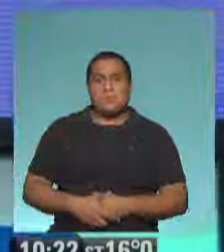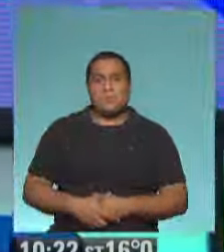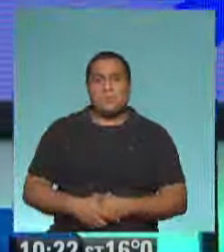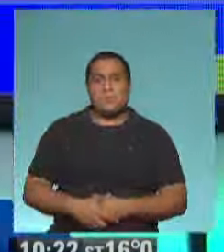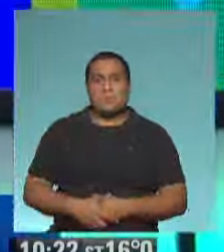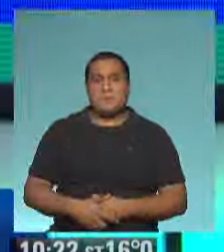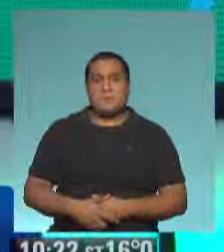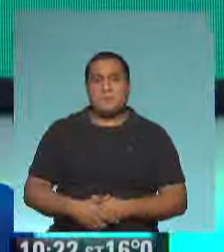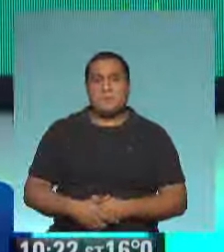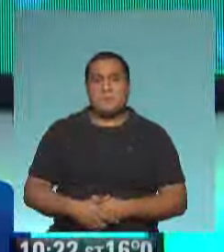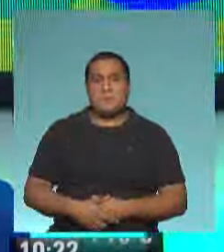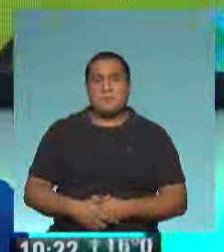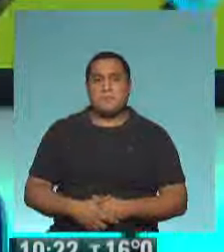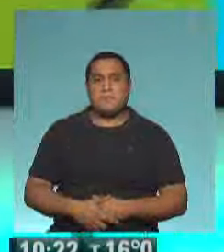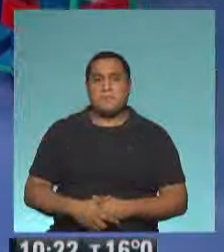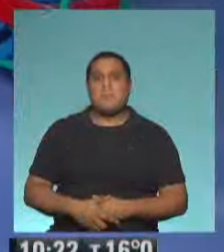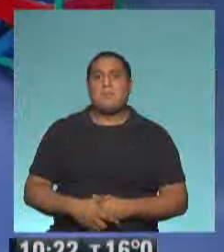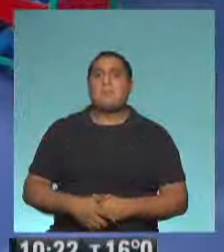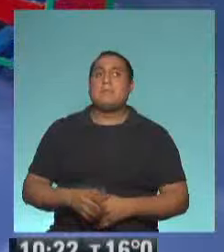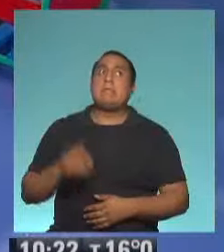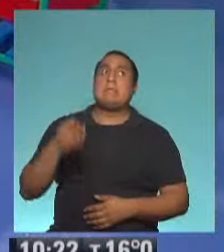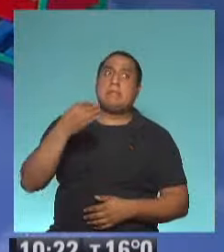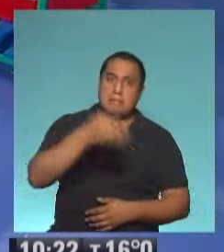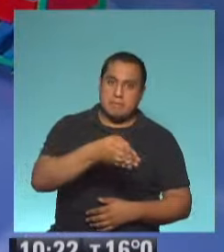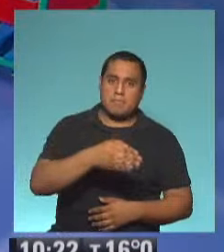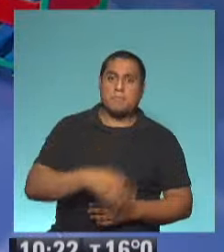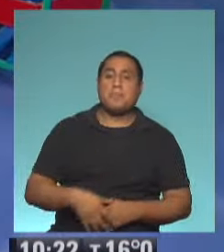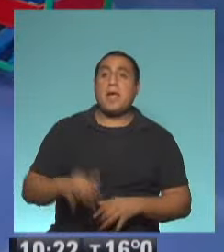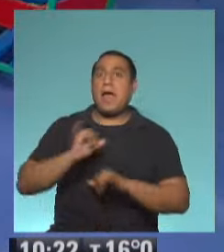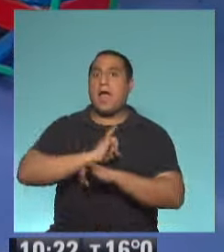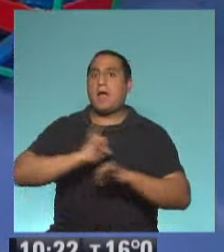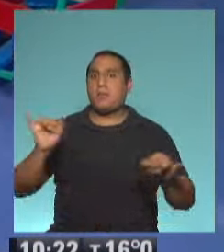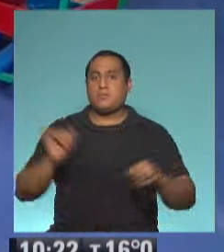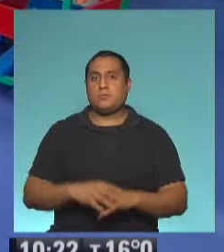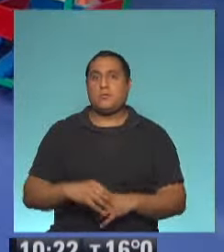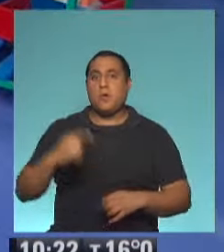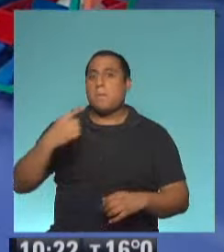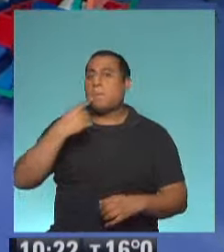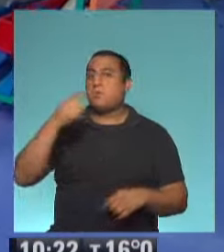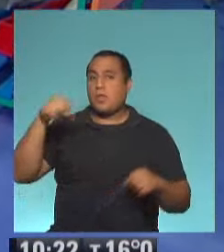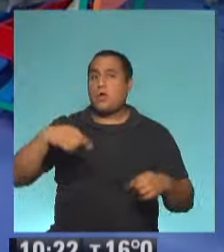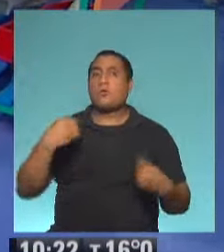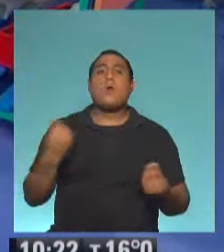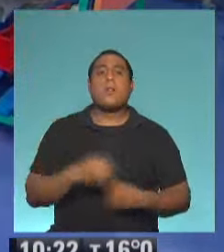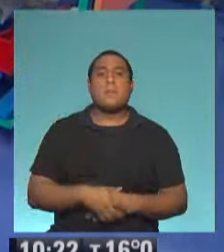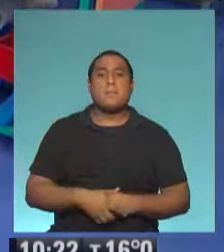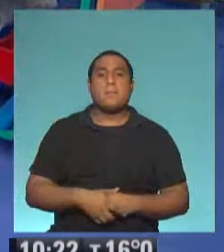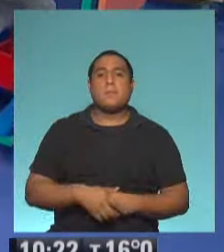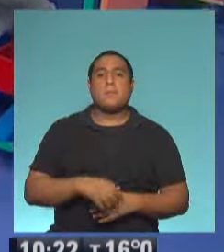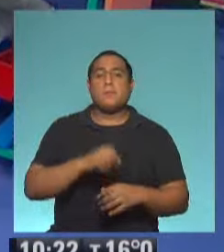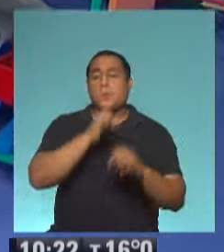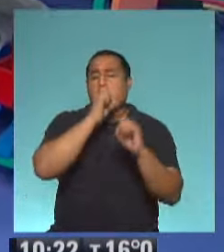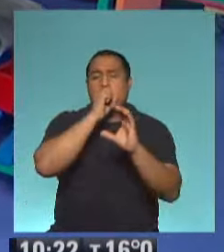Ahí está. Ah, me tengo que ir a la pregunta. Bien. Anunciamos entonces la pregunta del día de hoy. Es...